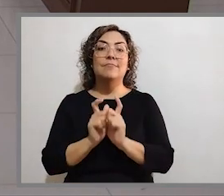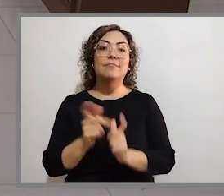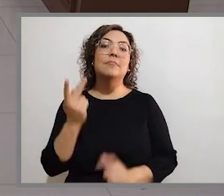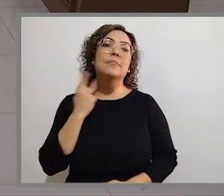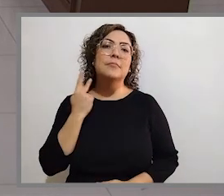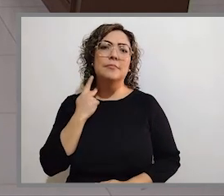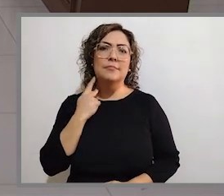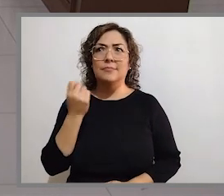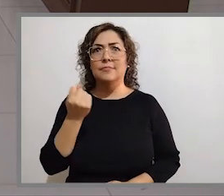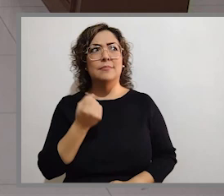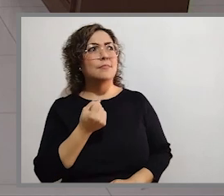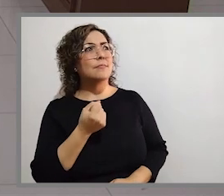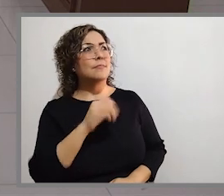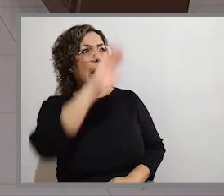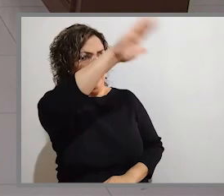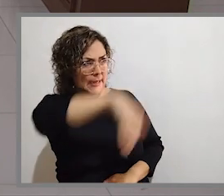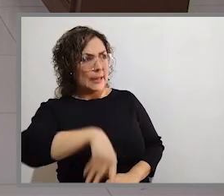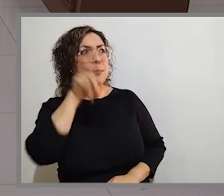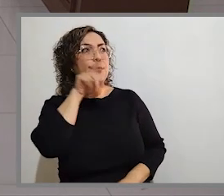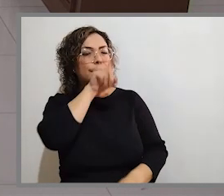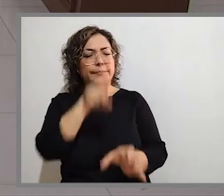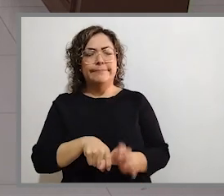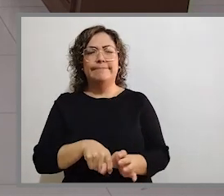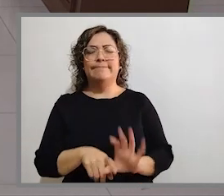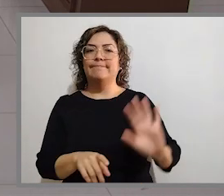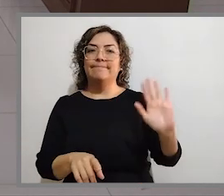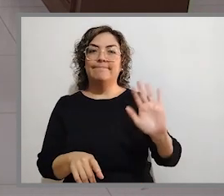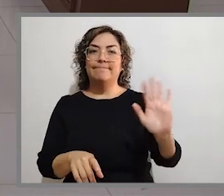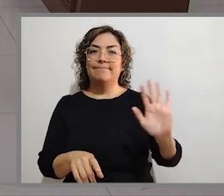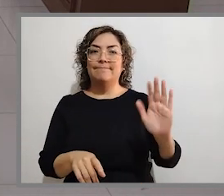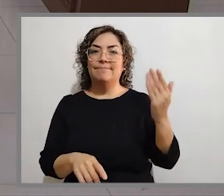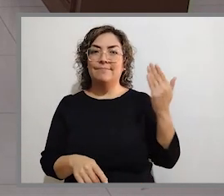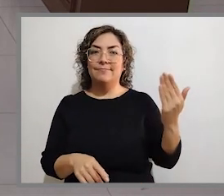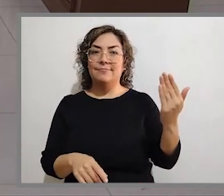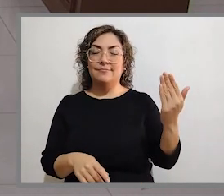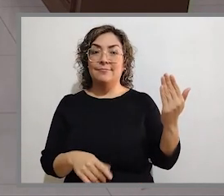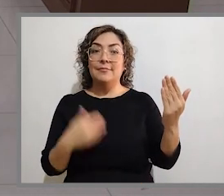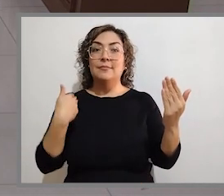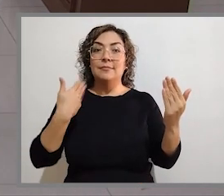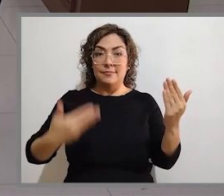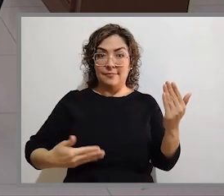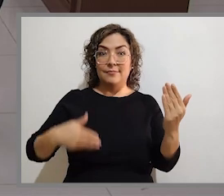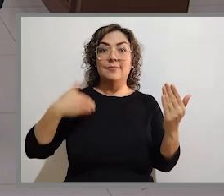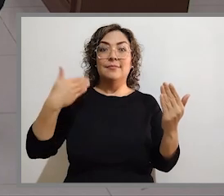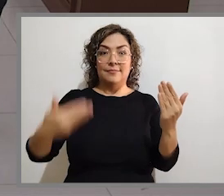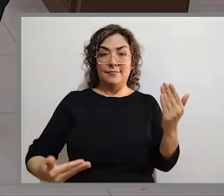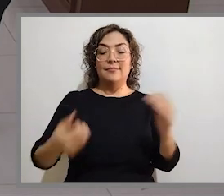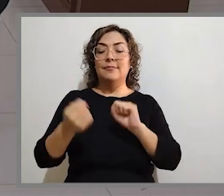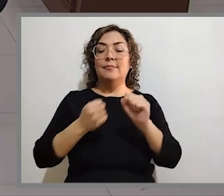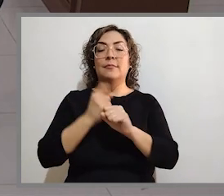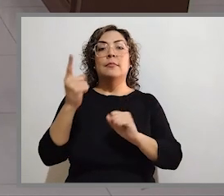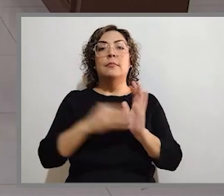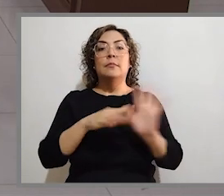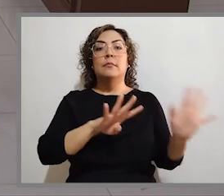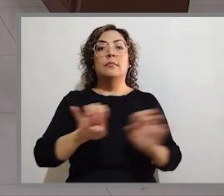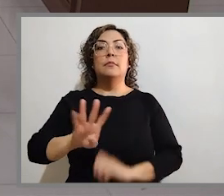constitucional, pero en la práctica todavía no. Tuvieron que establecerse cuotas de género en los 90 para